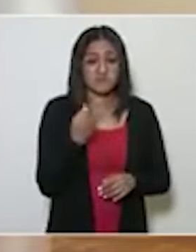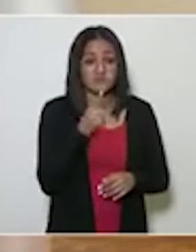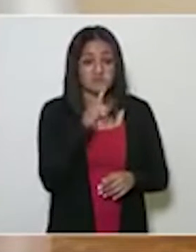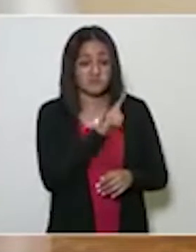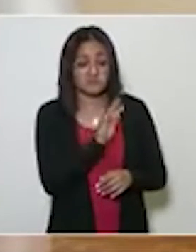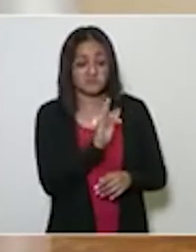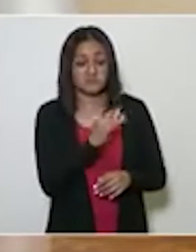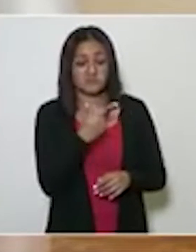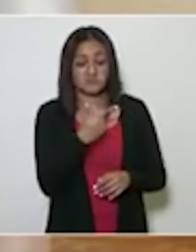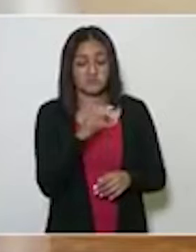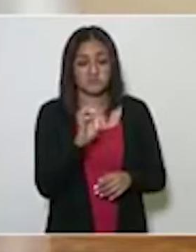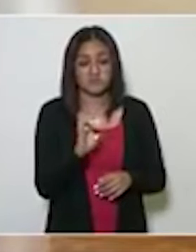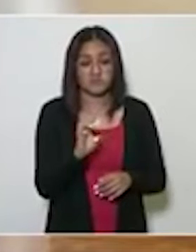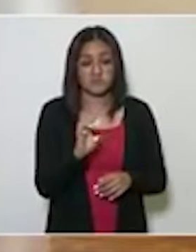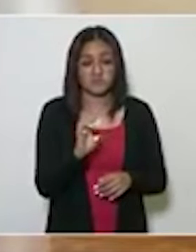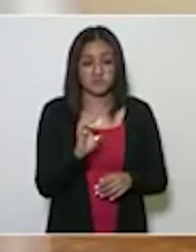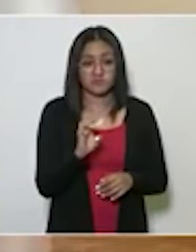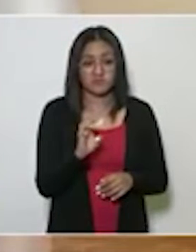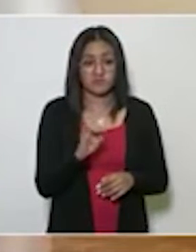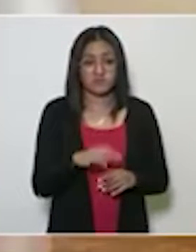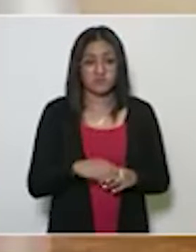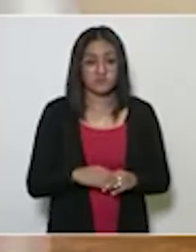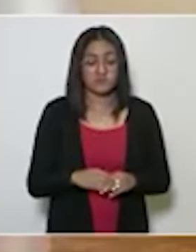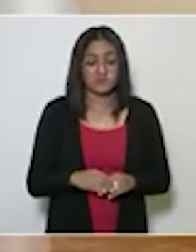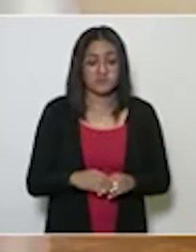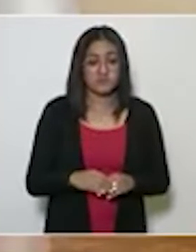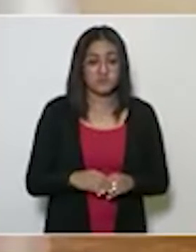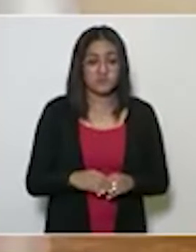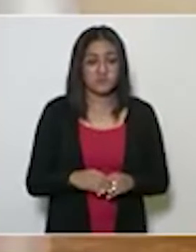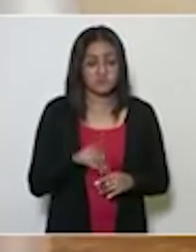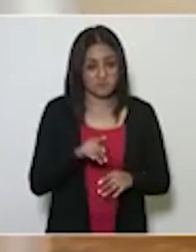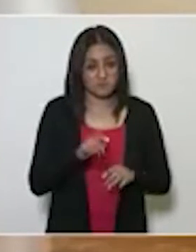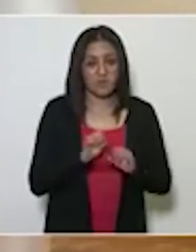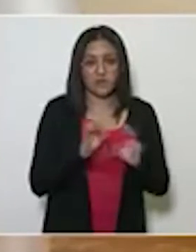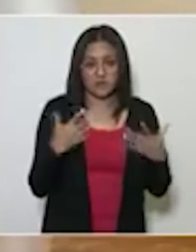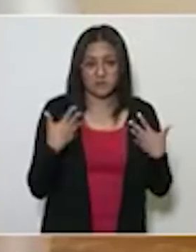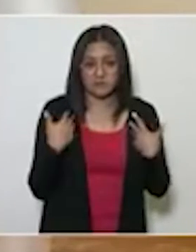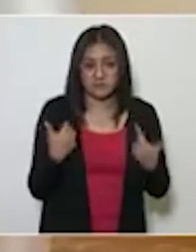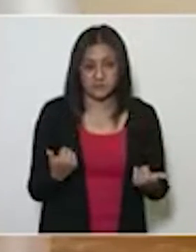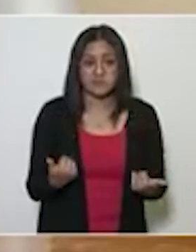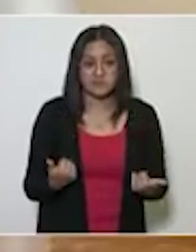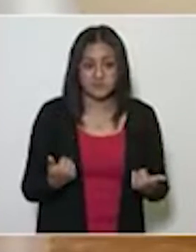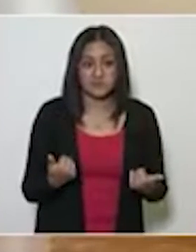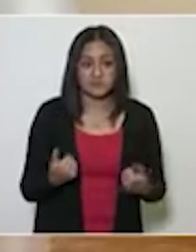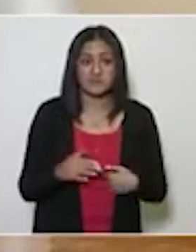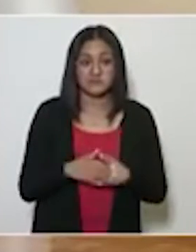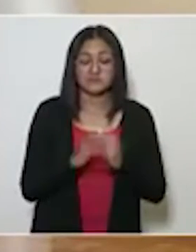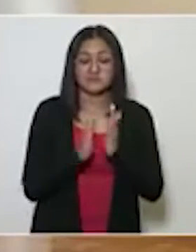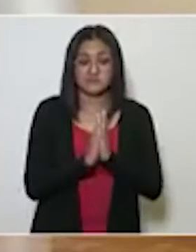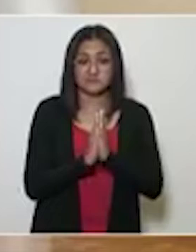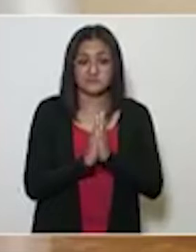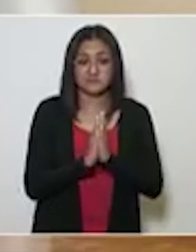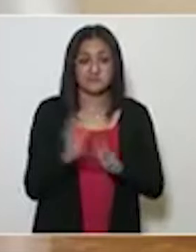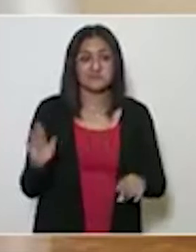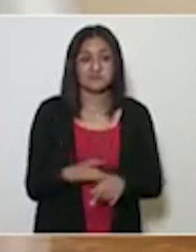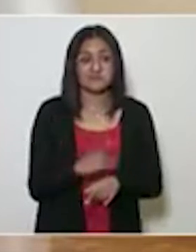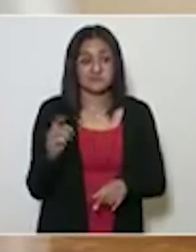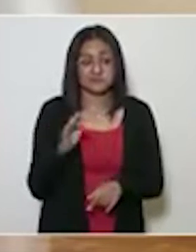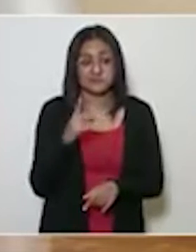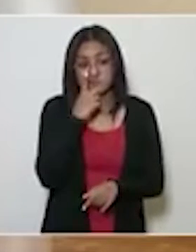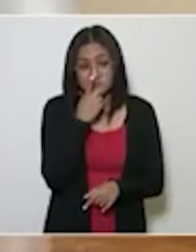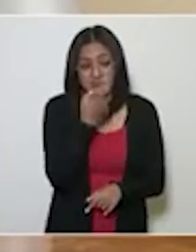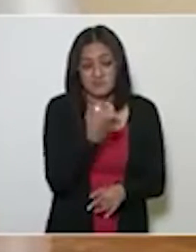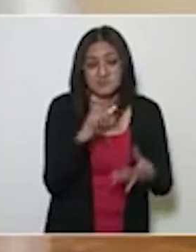la Fiscalía General del Estado, que quede perfectamente claro, porque parece que lo elemental hay